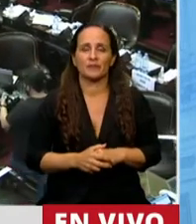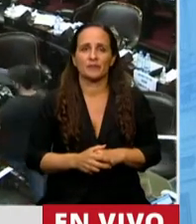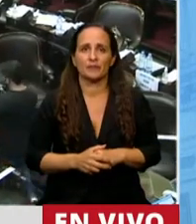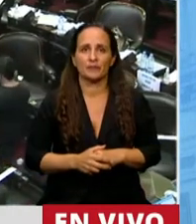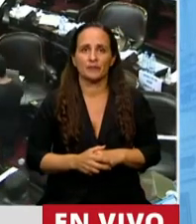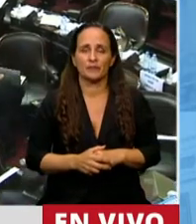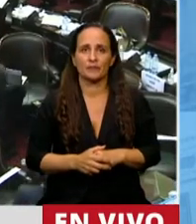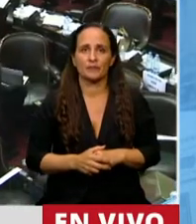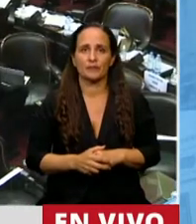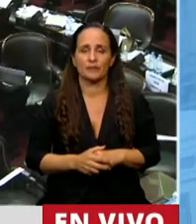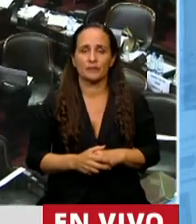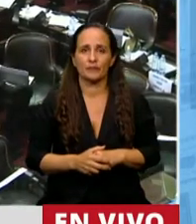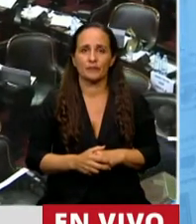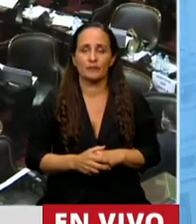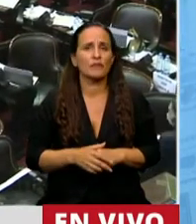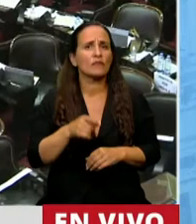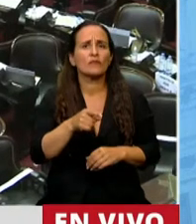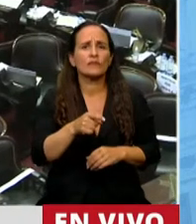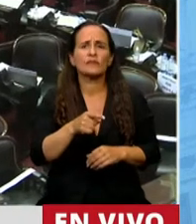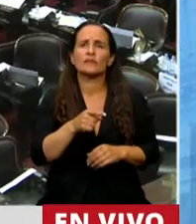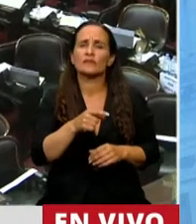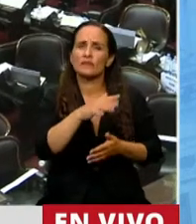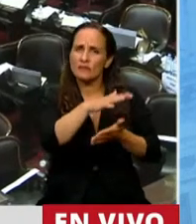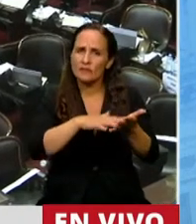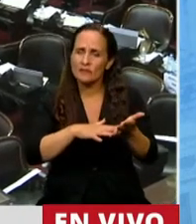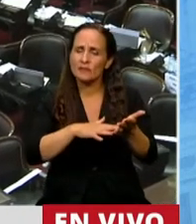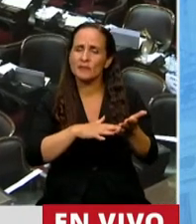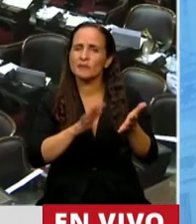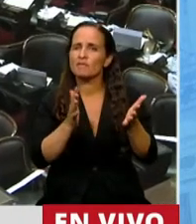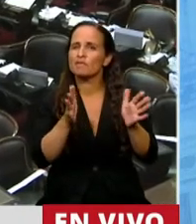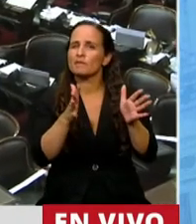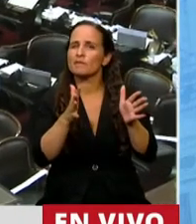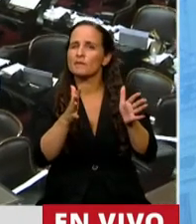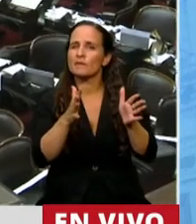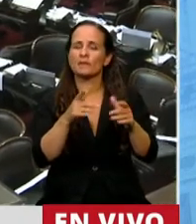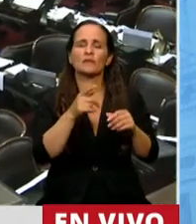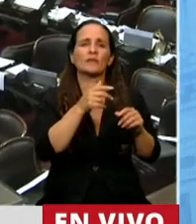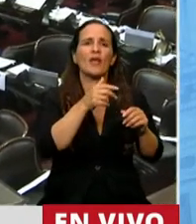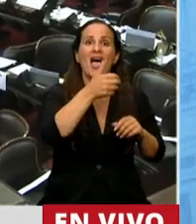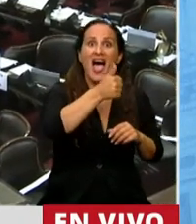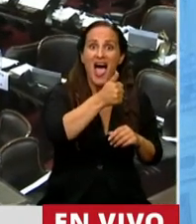y habla de un equivalente a la categoría acero